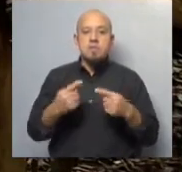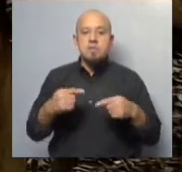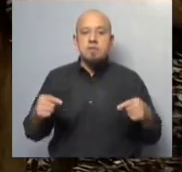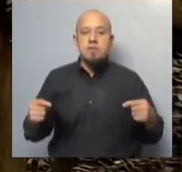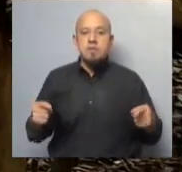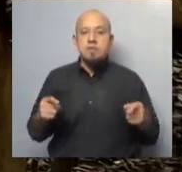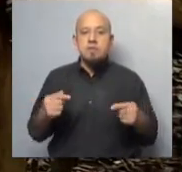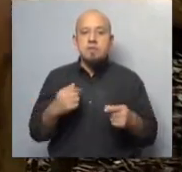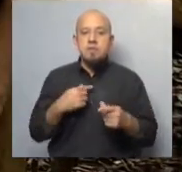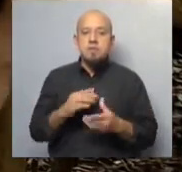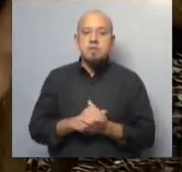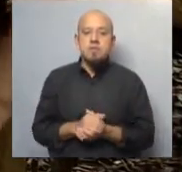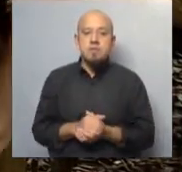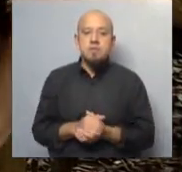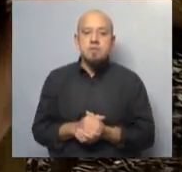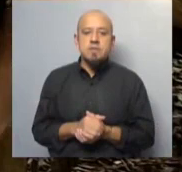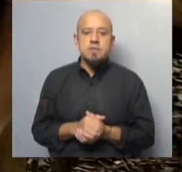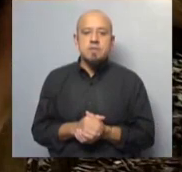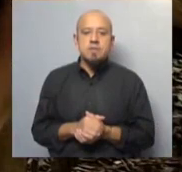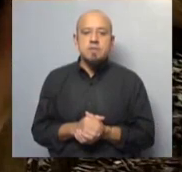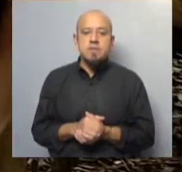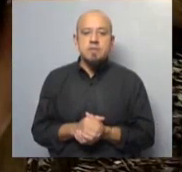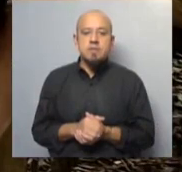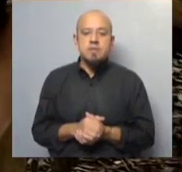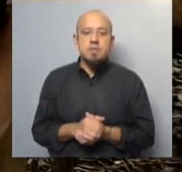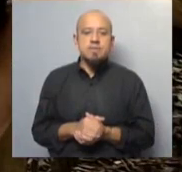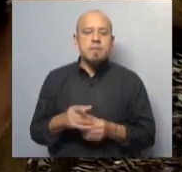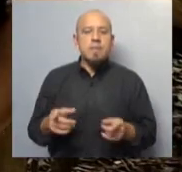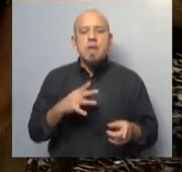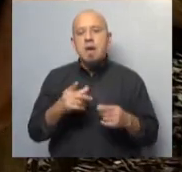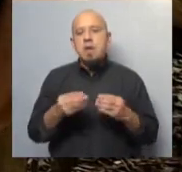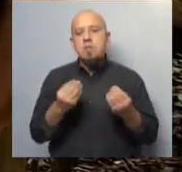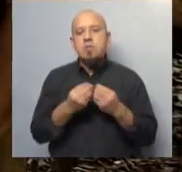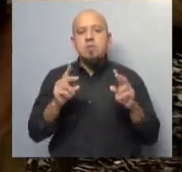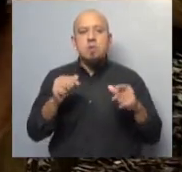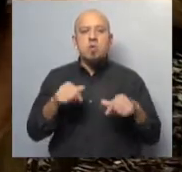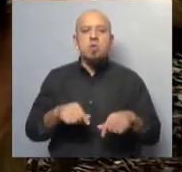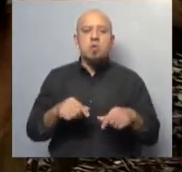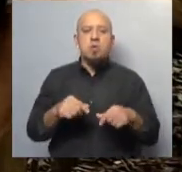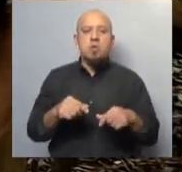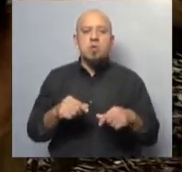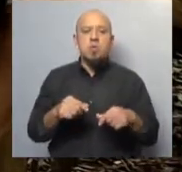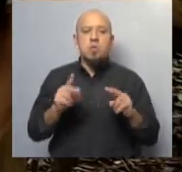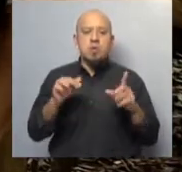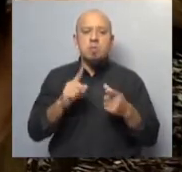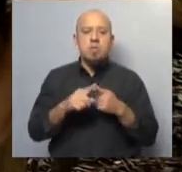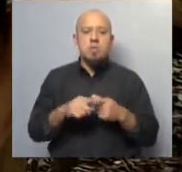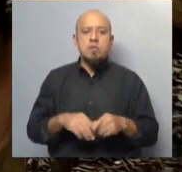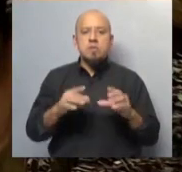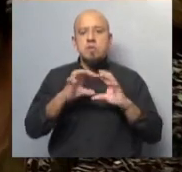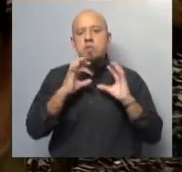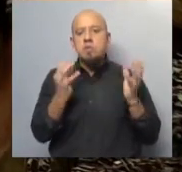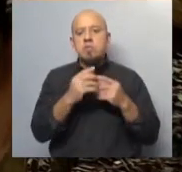viejo. Es como un pulpo, ¿viste? Que abarca de todo un poco. Hoy nos convoca algo en particular, que es el mundo